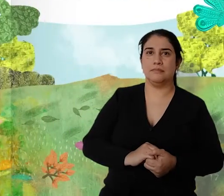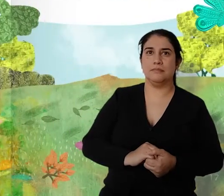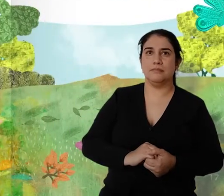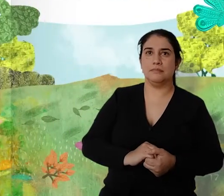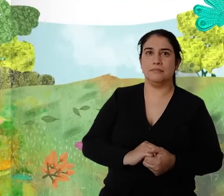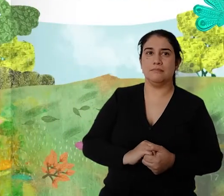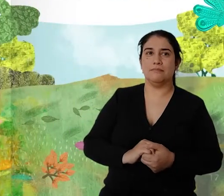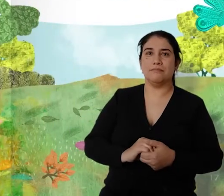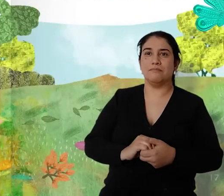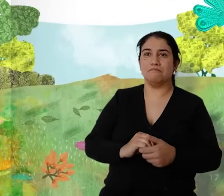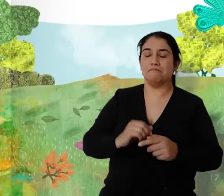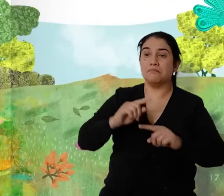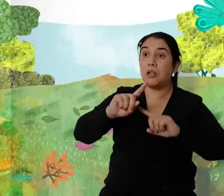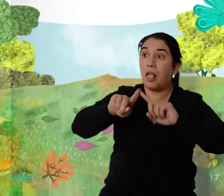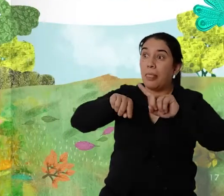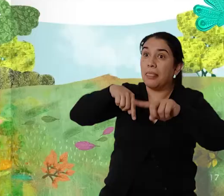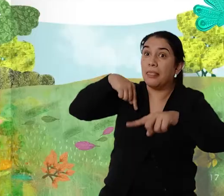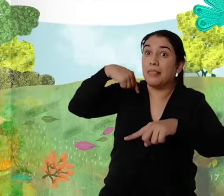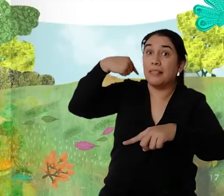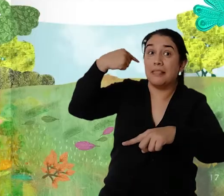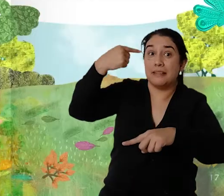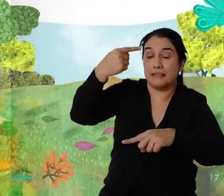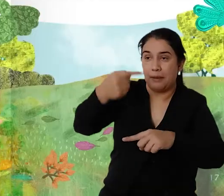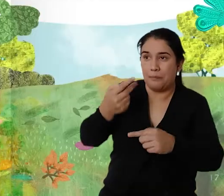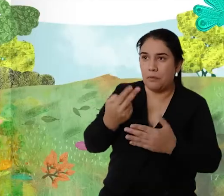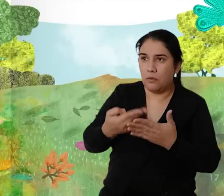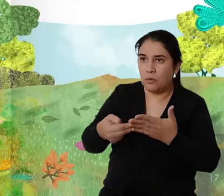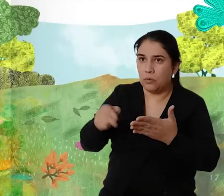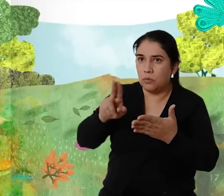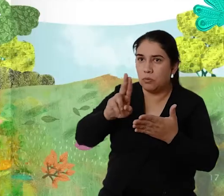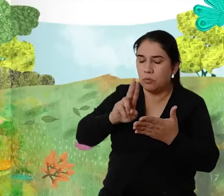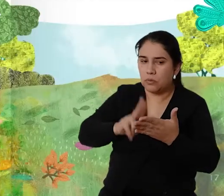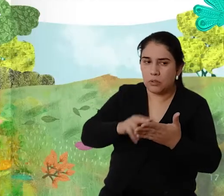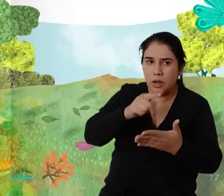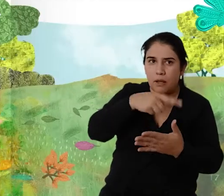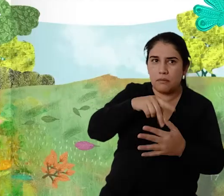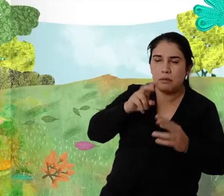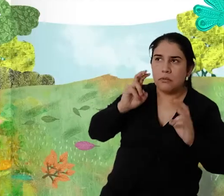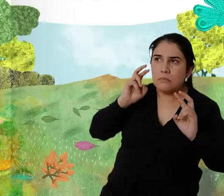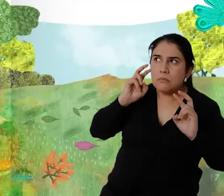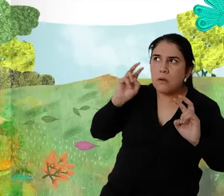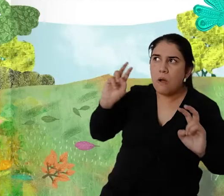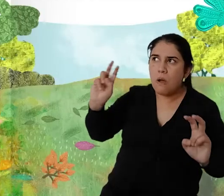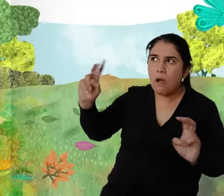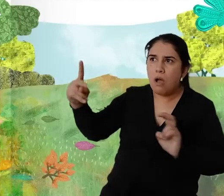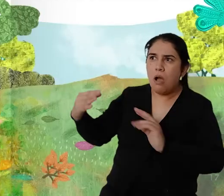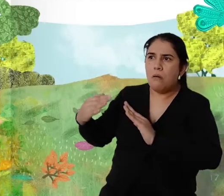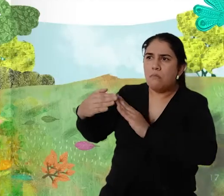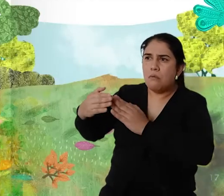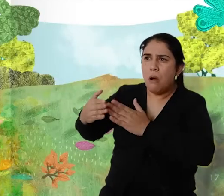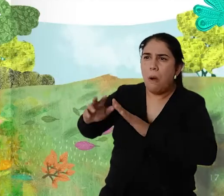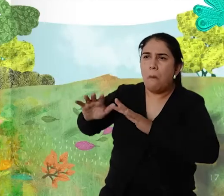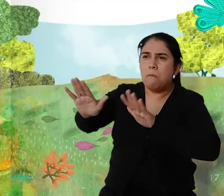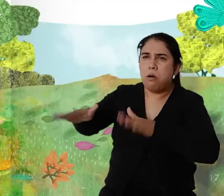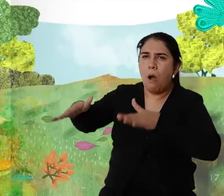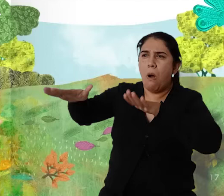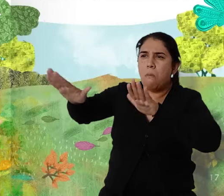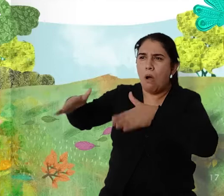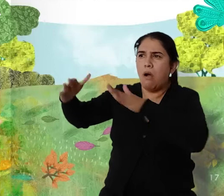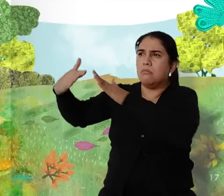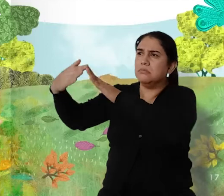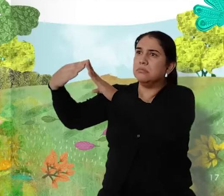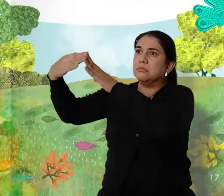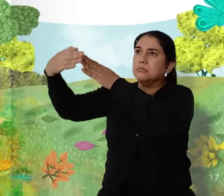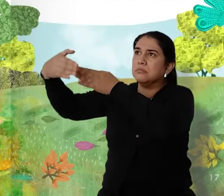Pero al día siguiente sintieron de nuevo el ruido en el agua y vieron pasar de nuevo al vapor, haciendo